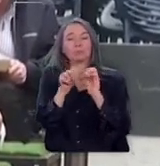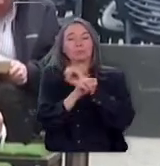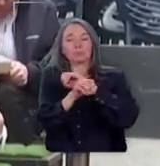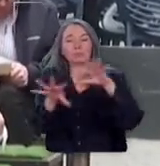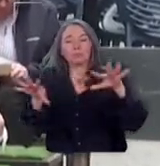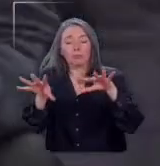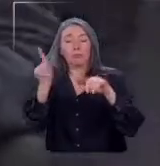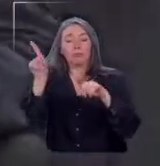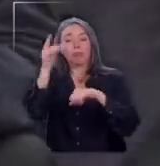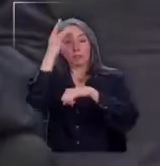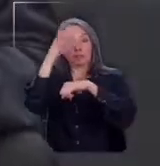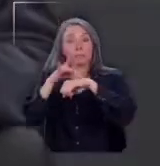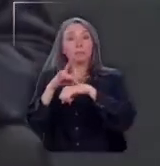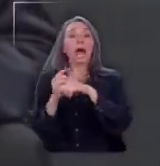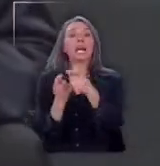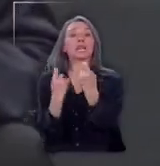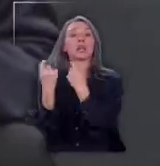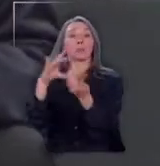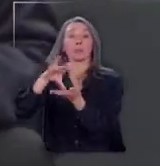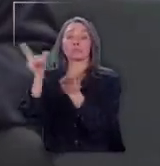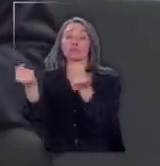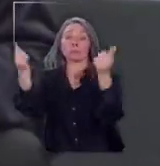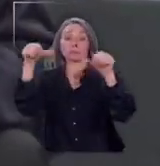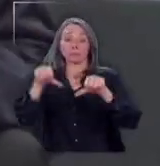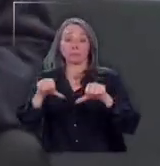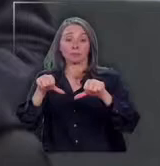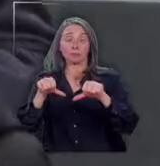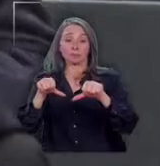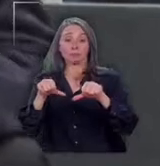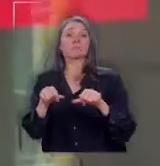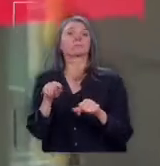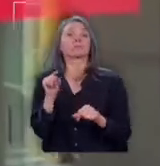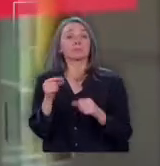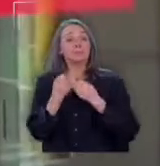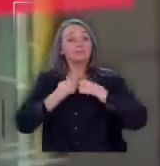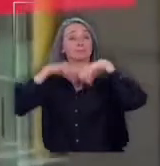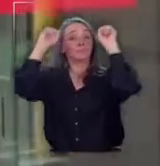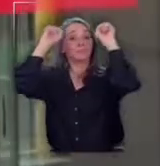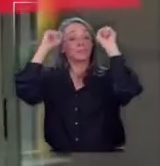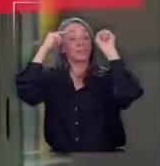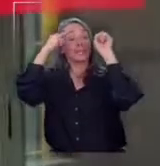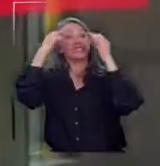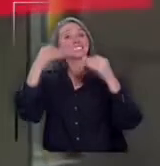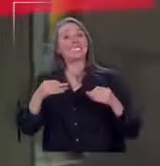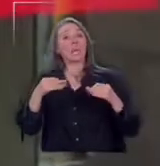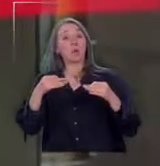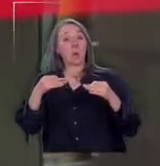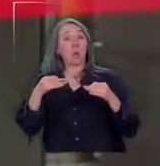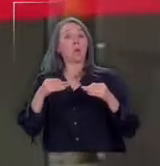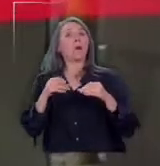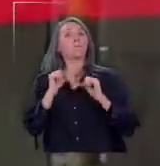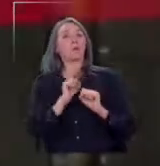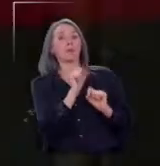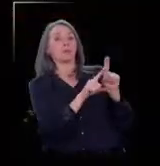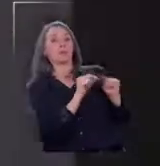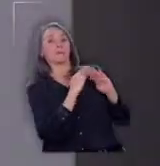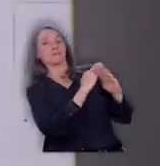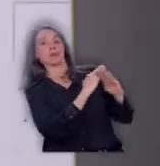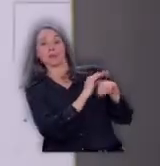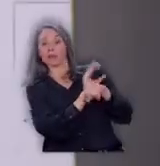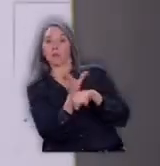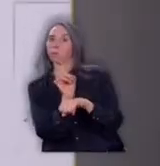pandemia Aunque sus autoridades sanitarias han dejado Claro que esta Victoria no es garantía de inmunidad frente al covid-19